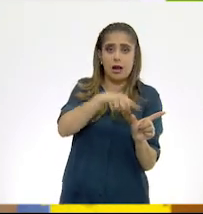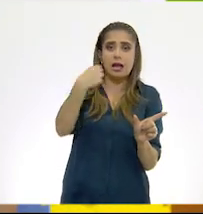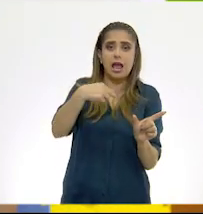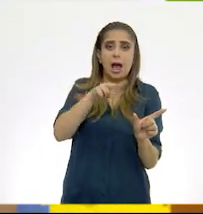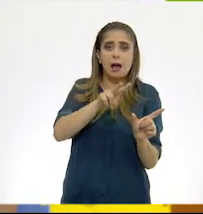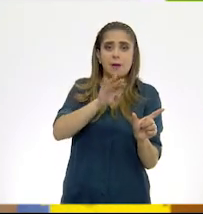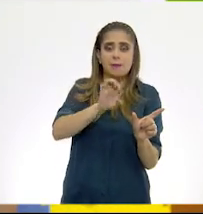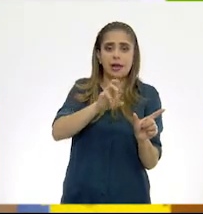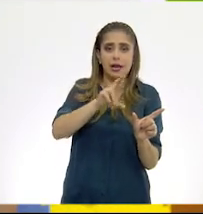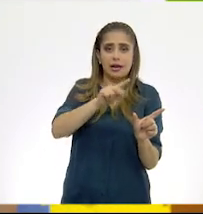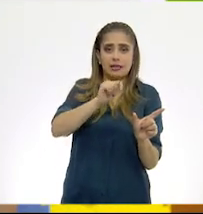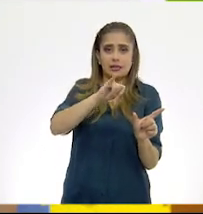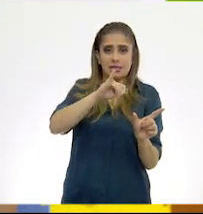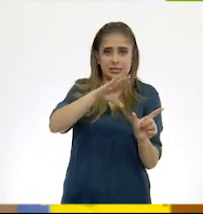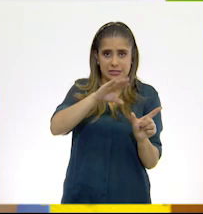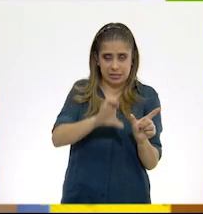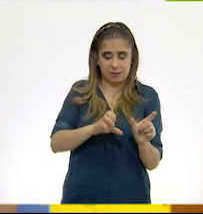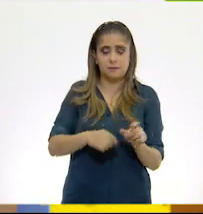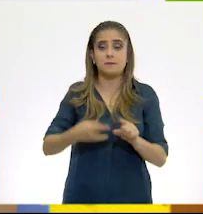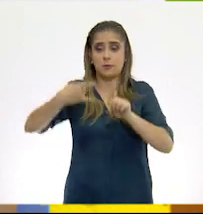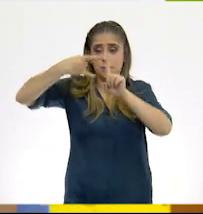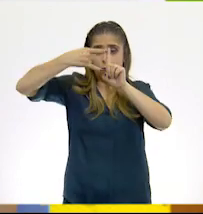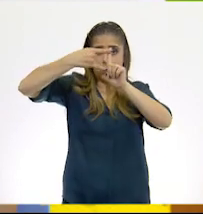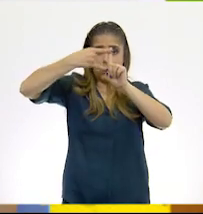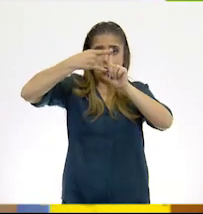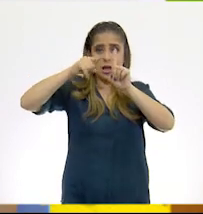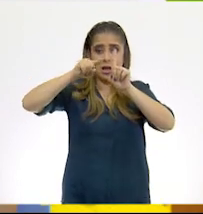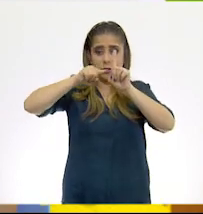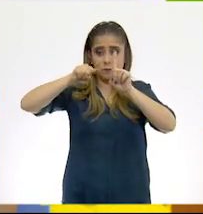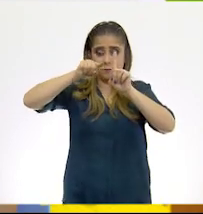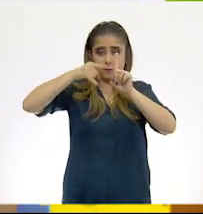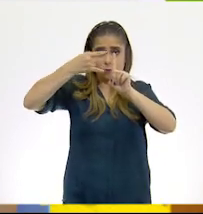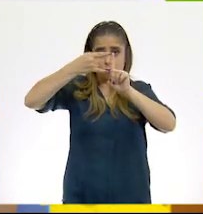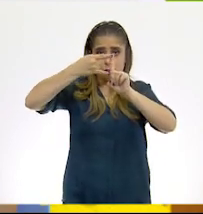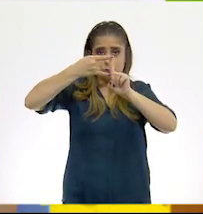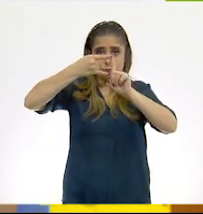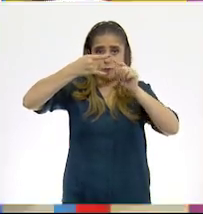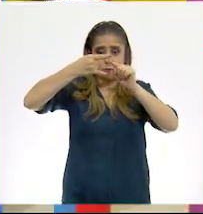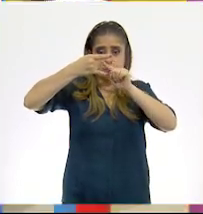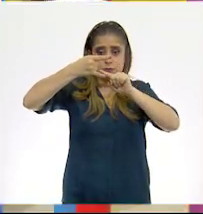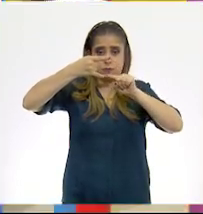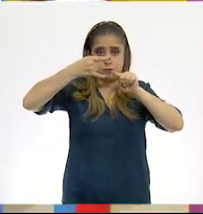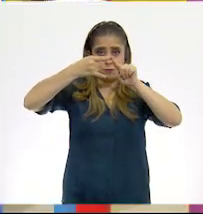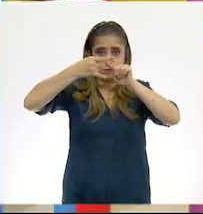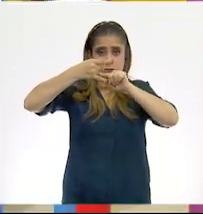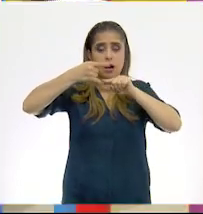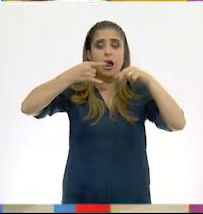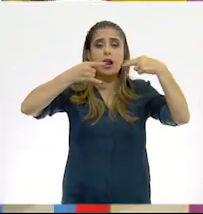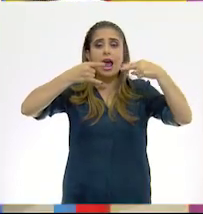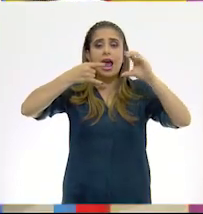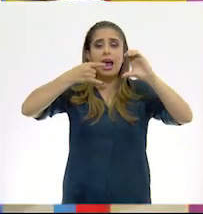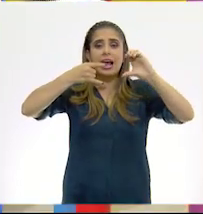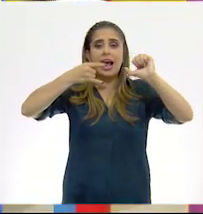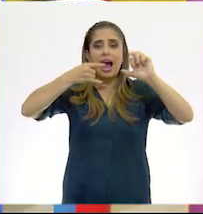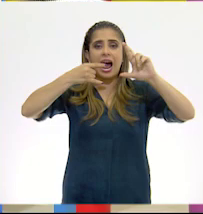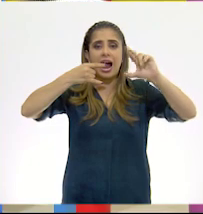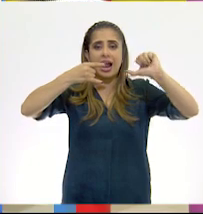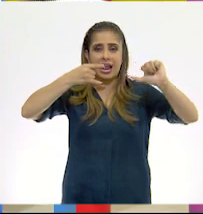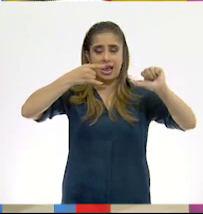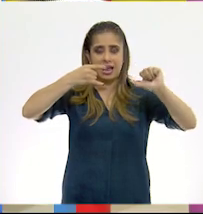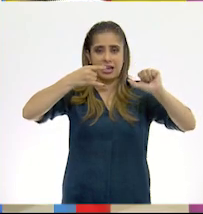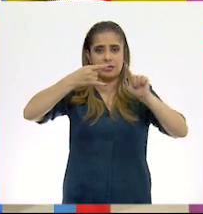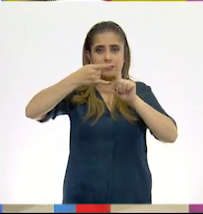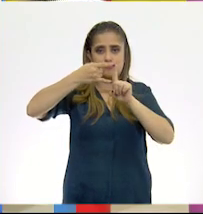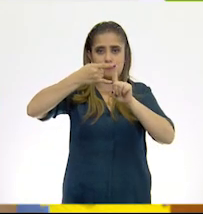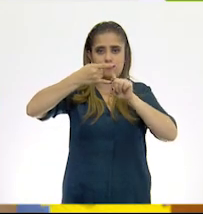la parte de enfrente que ustedes ven es una cara. Ah. ¿Sí? Esta cara es una cara plana y se llama